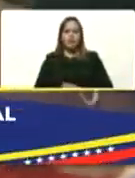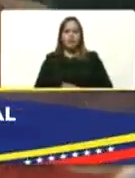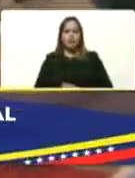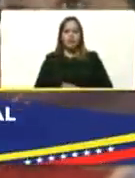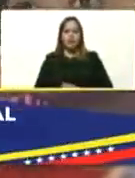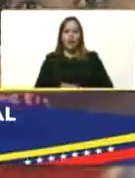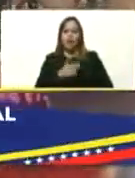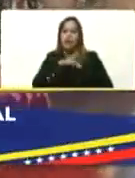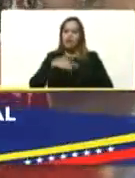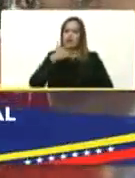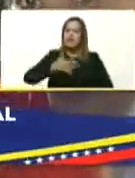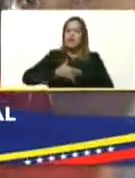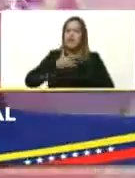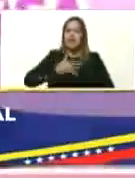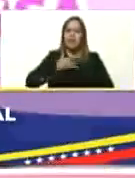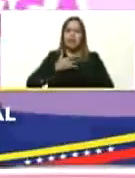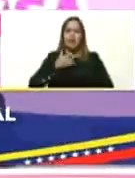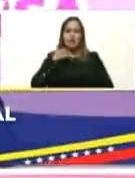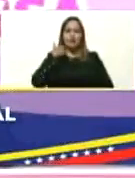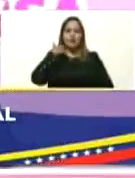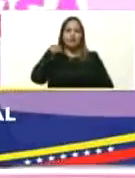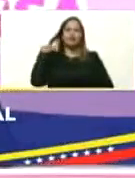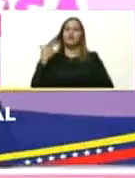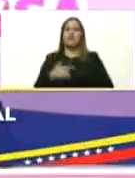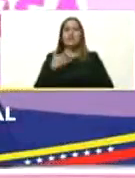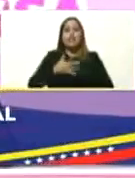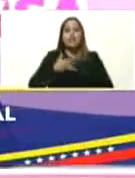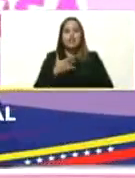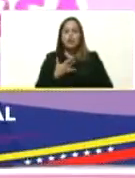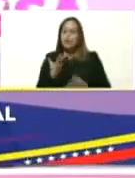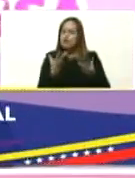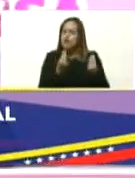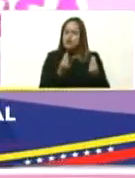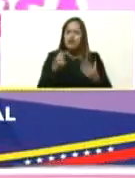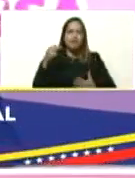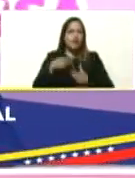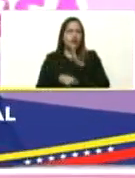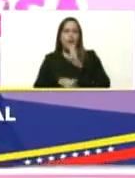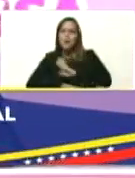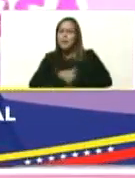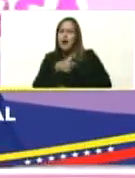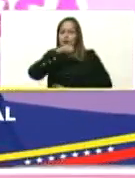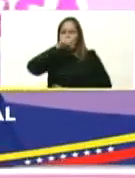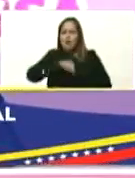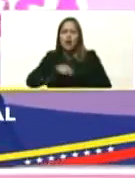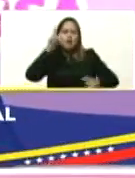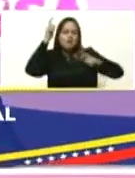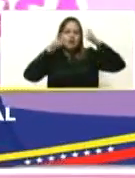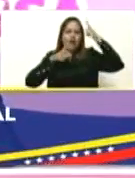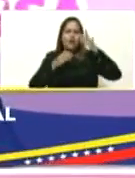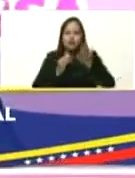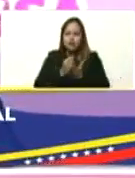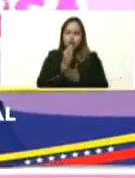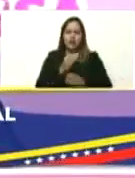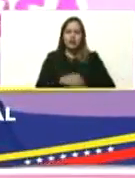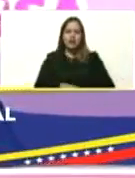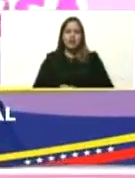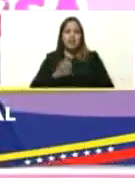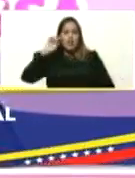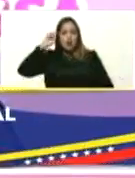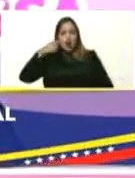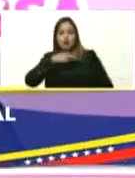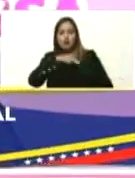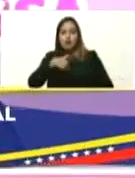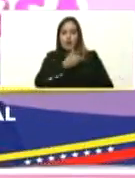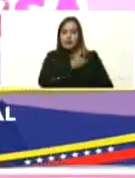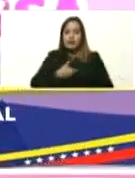nos sentimos sumamente y profundamente más chavistas, donde recordamos a nuestro